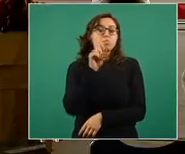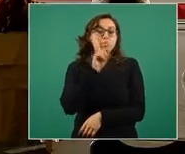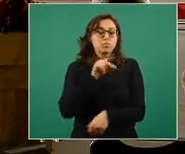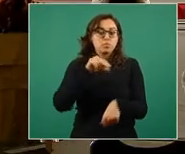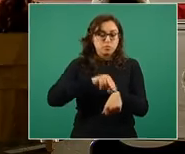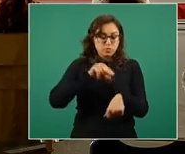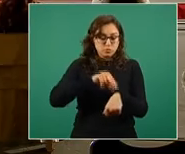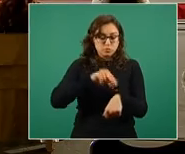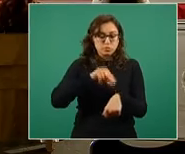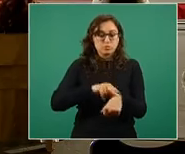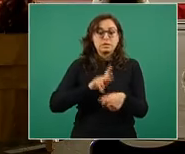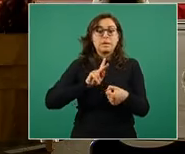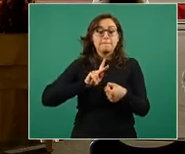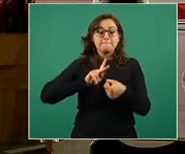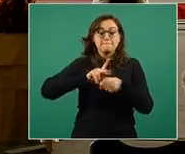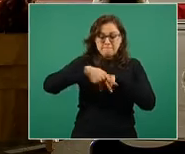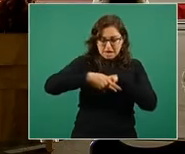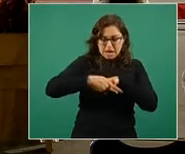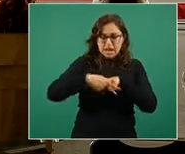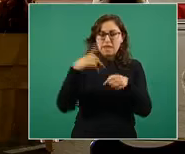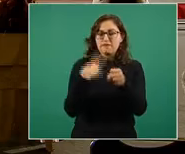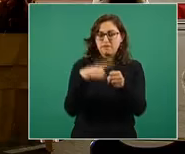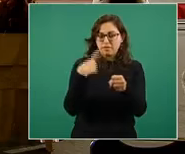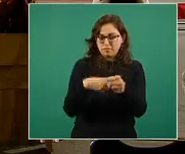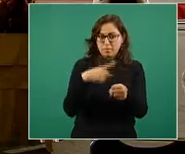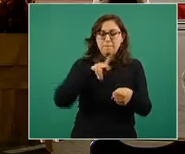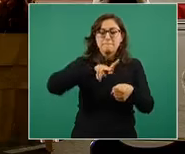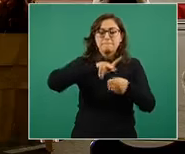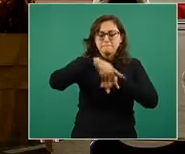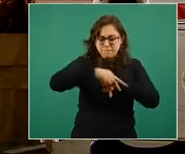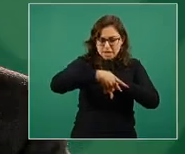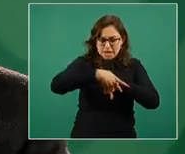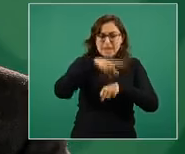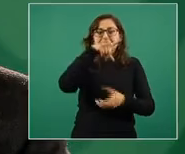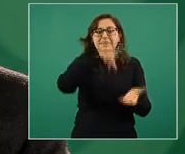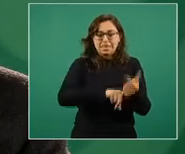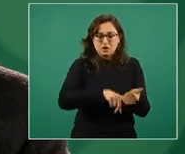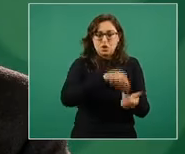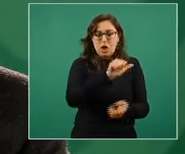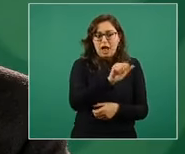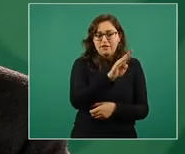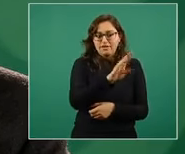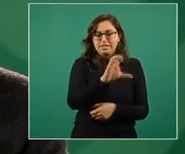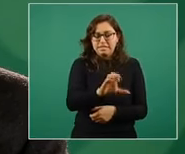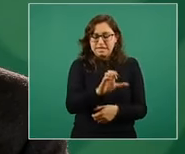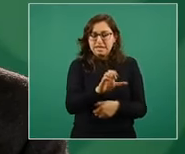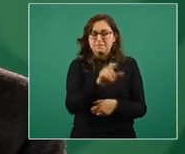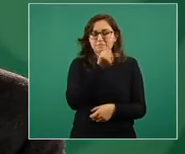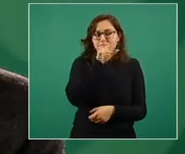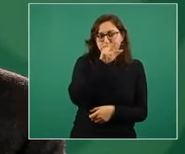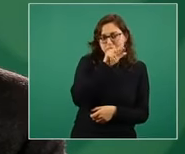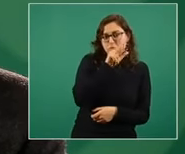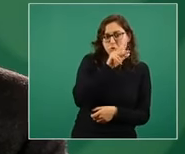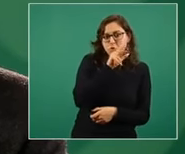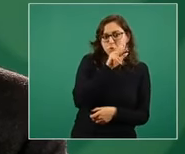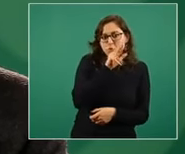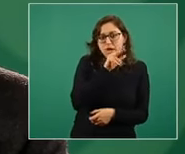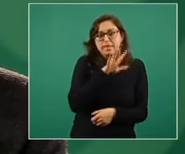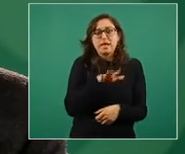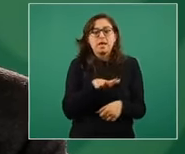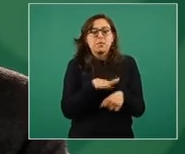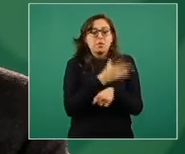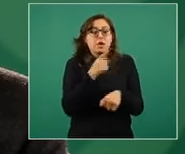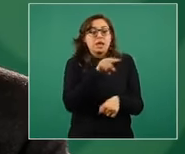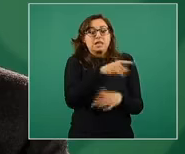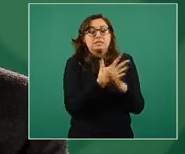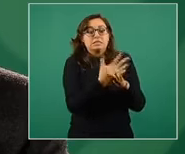que trabaja en el hospital ABC, y entonces ya un poco entendimos cuál era el nivel de su preocupación y su motivación, que decía que